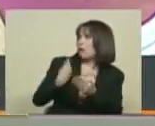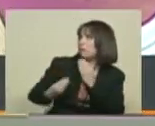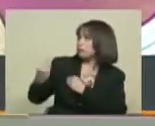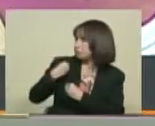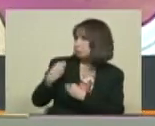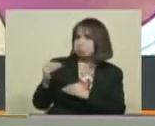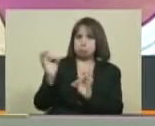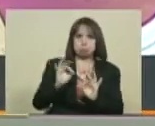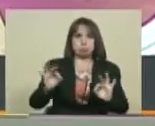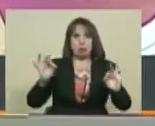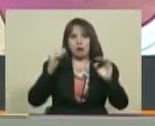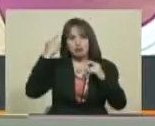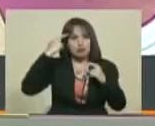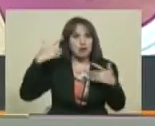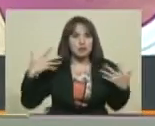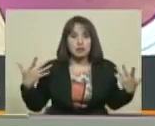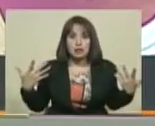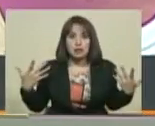Yo puedo decir,